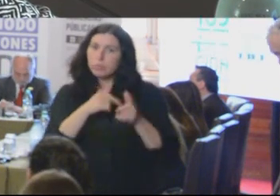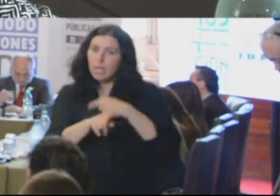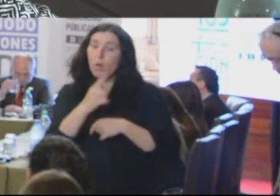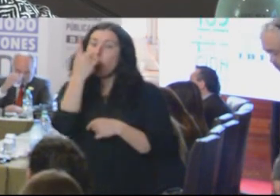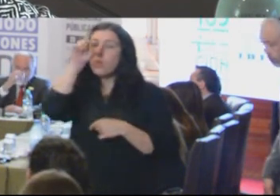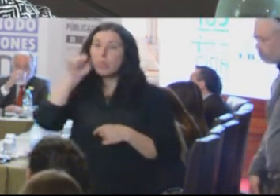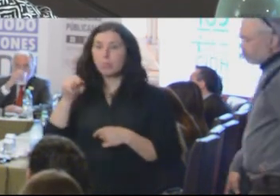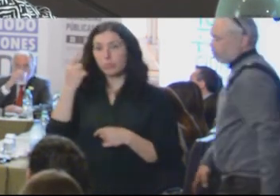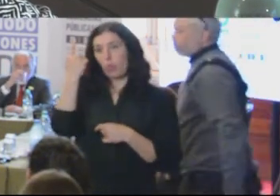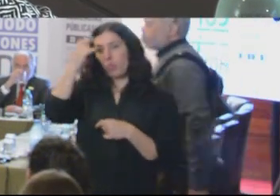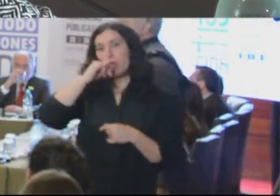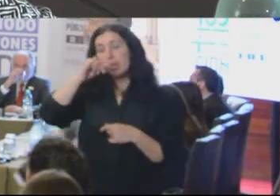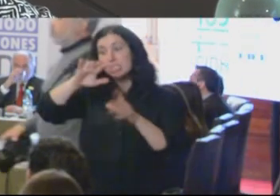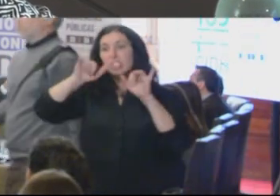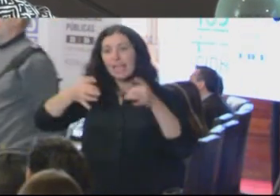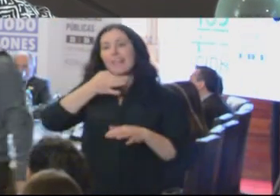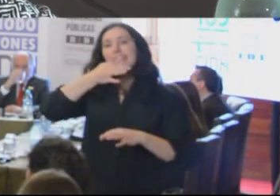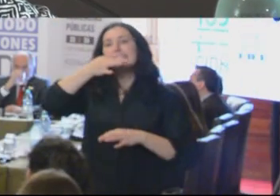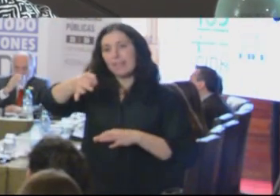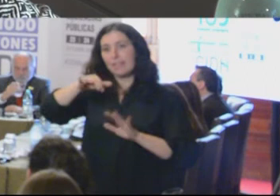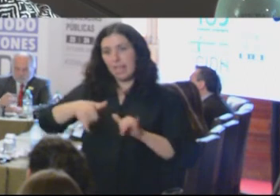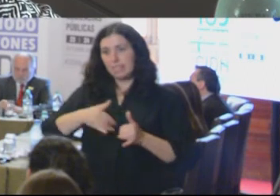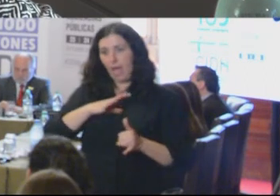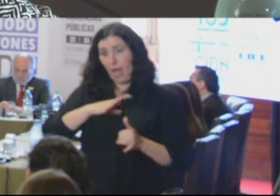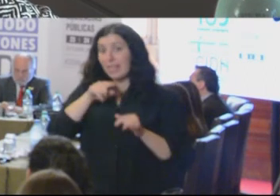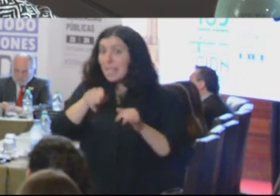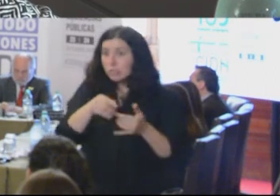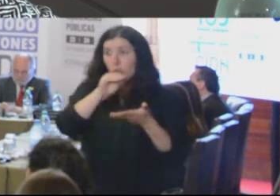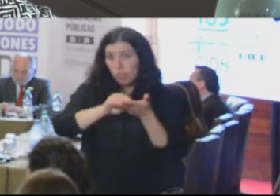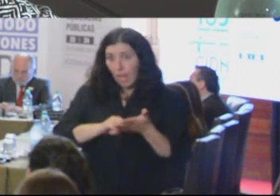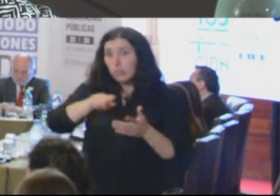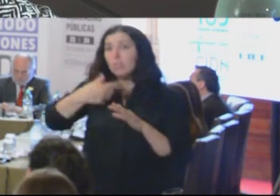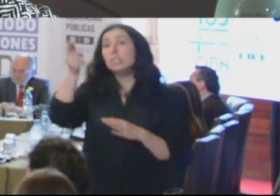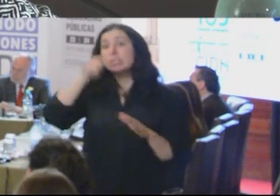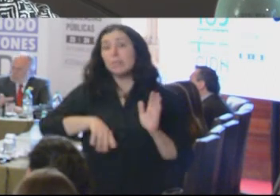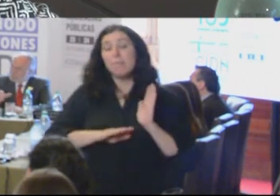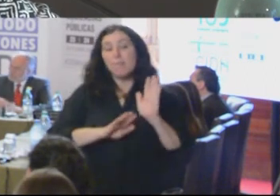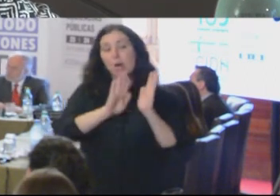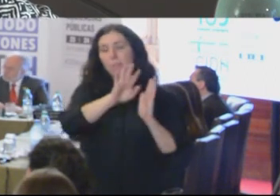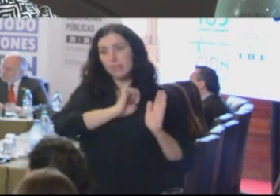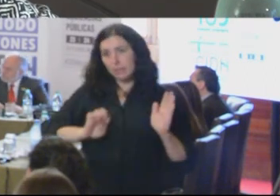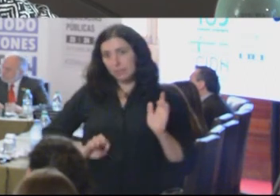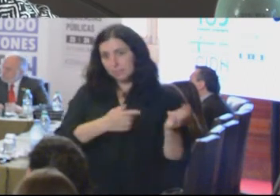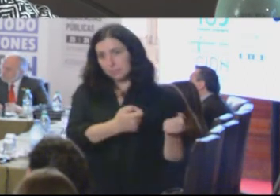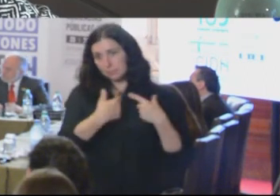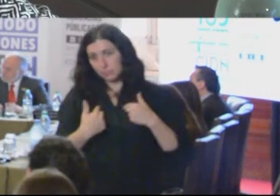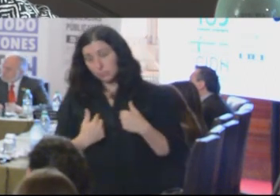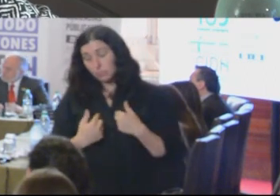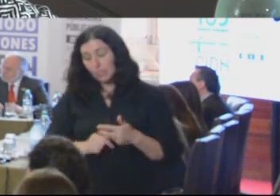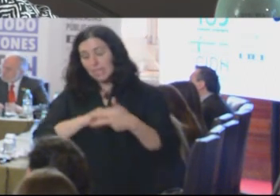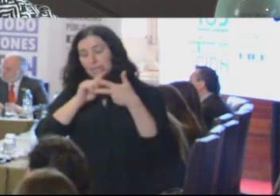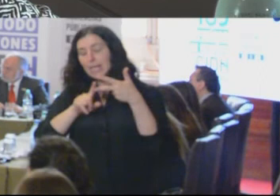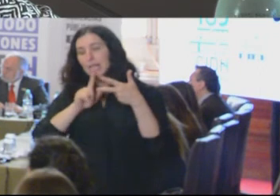cuentan con sentencia según los datos de la propia fiscalía una tercera situación se refiere a las